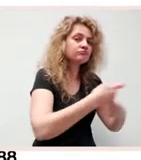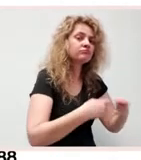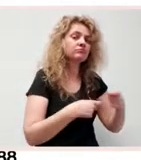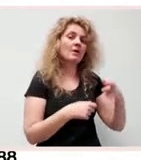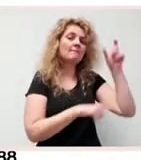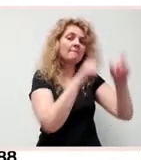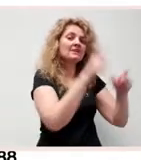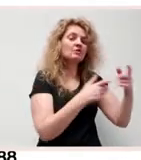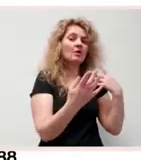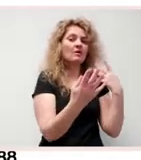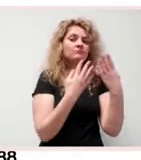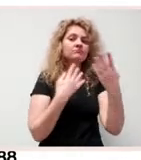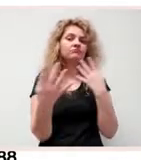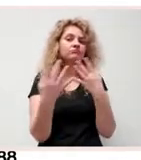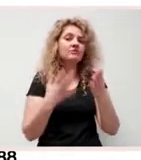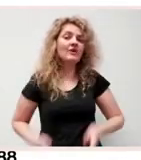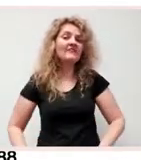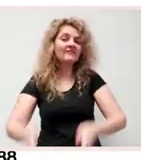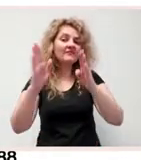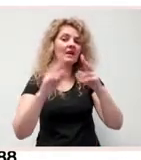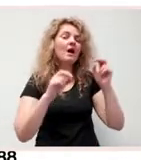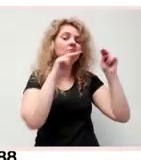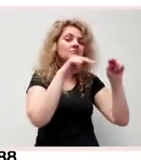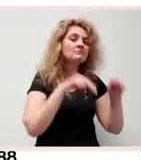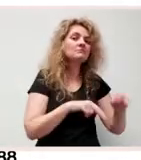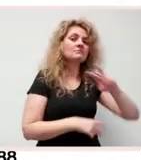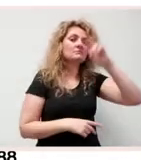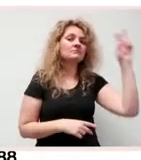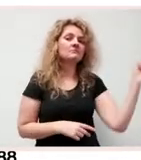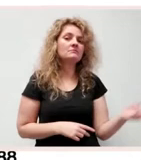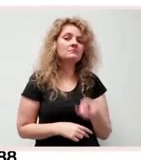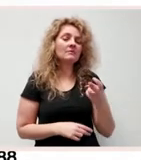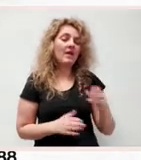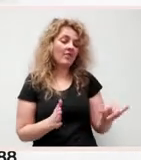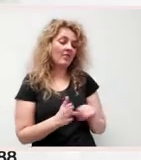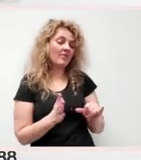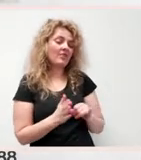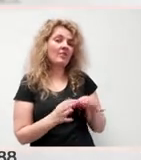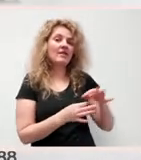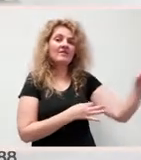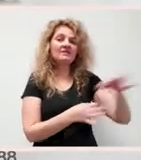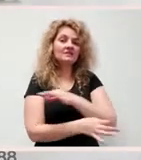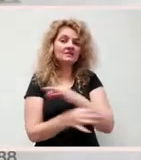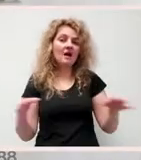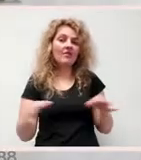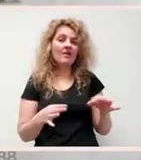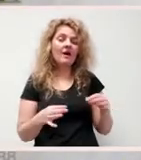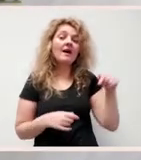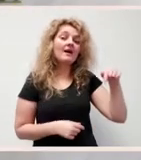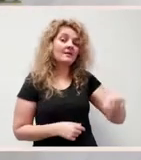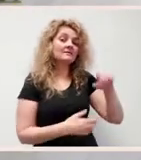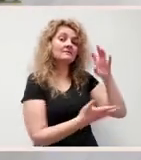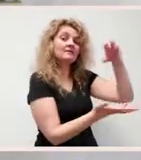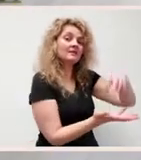situaban a determinadas distancias unhas de outras. Esa mansión, posiblemente marcando as distancias e averiguando por